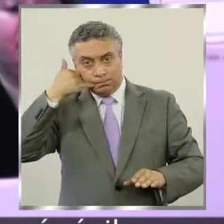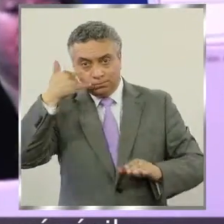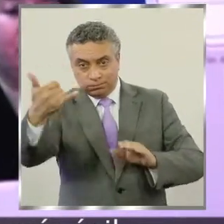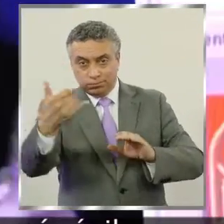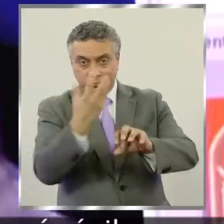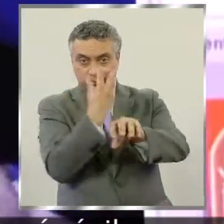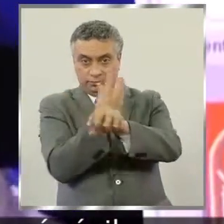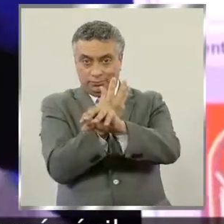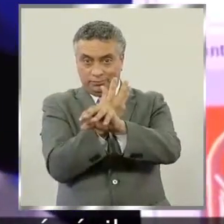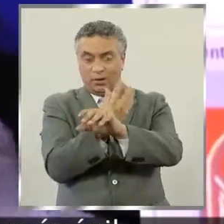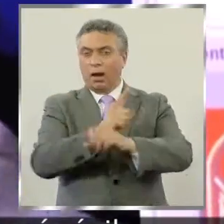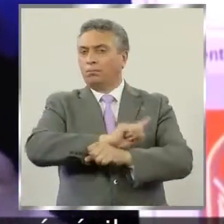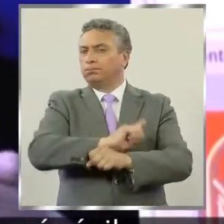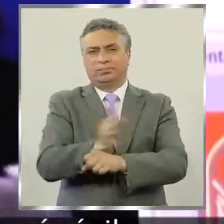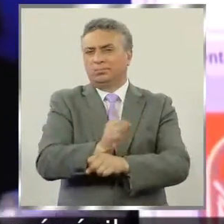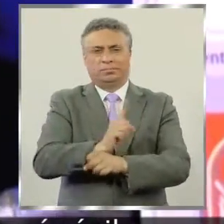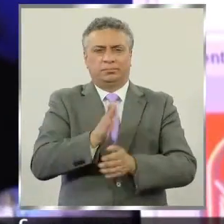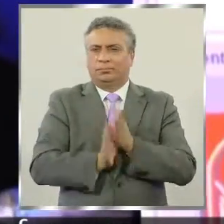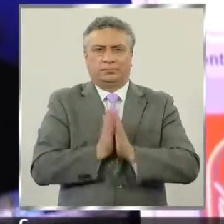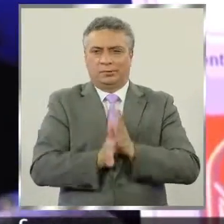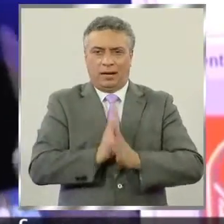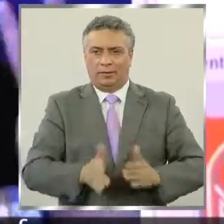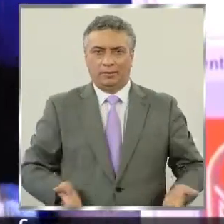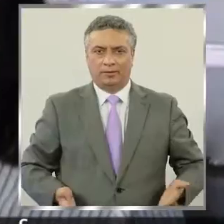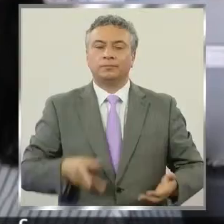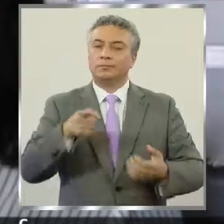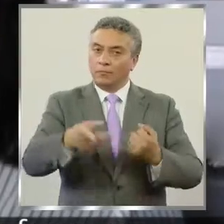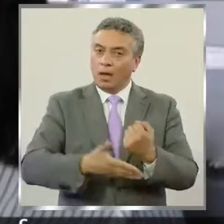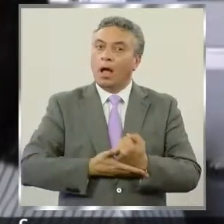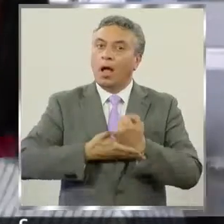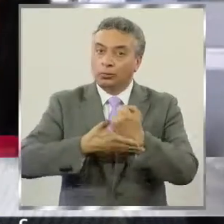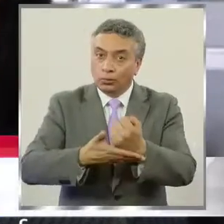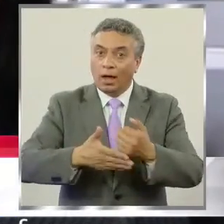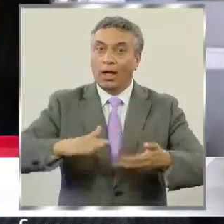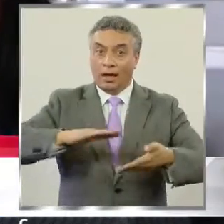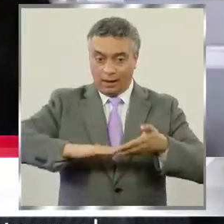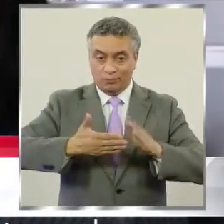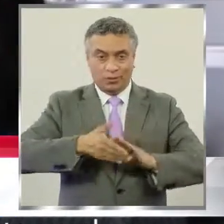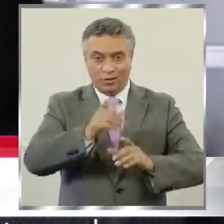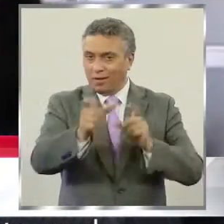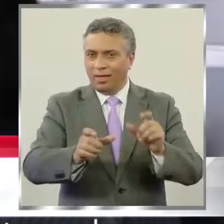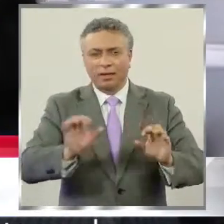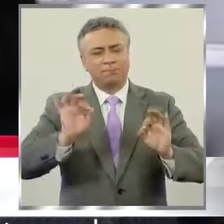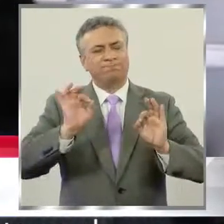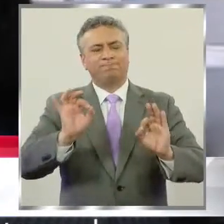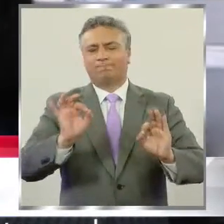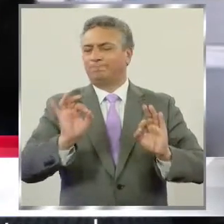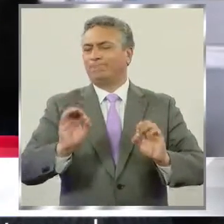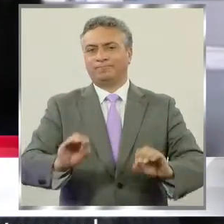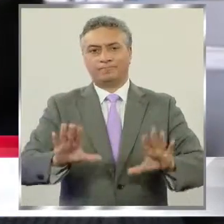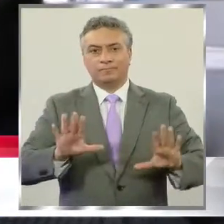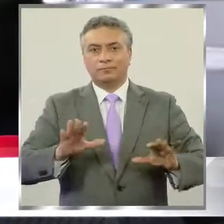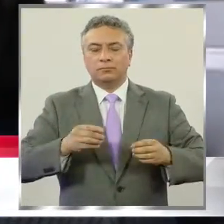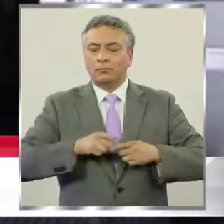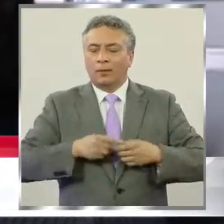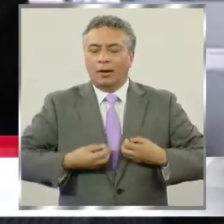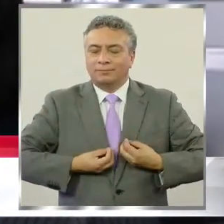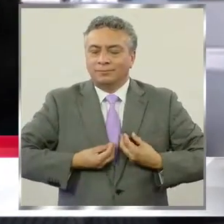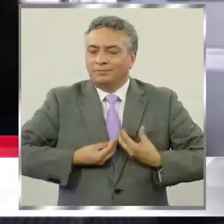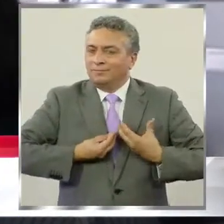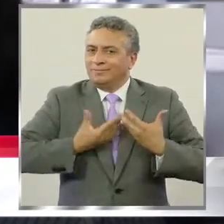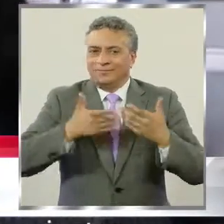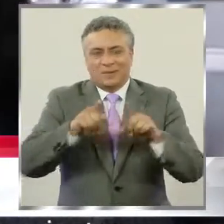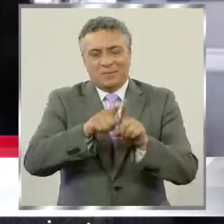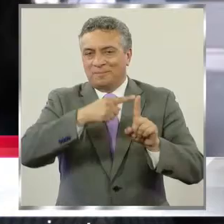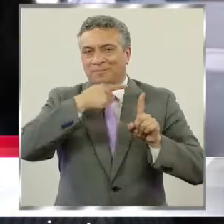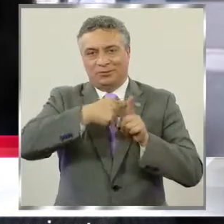videollamada, el servicio se ha vuelto mucho más ágil. Ayudar a la comunidad de esta forma es espectacular, lo que se siente en el alma es